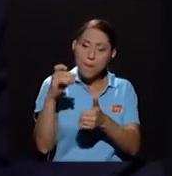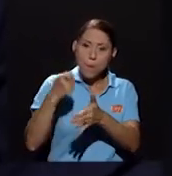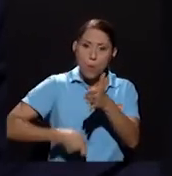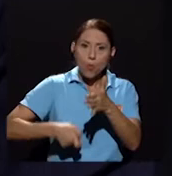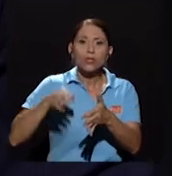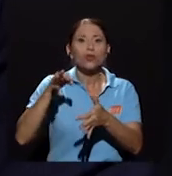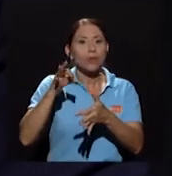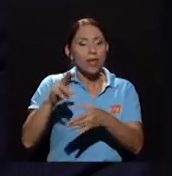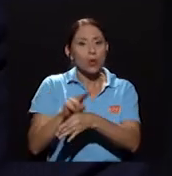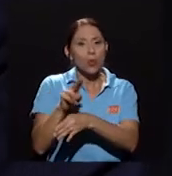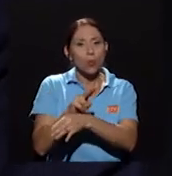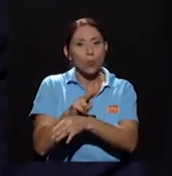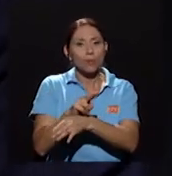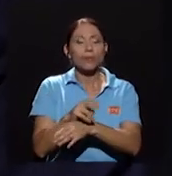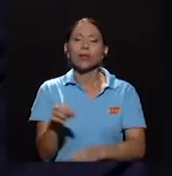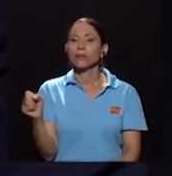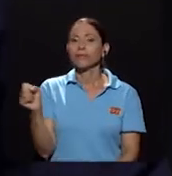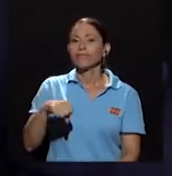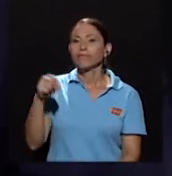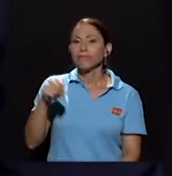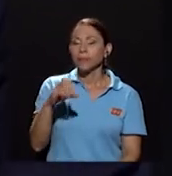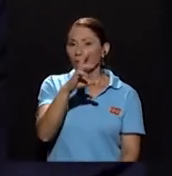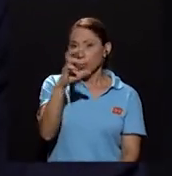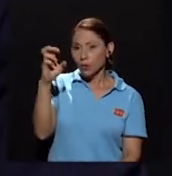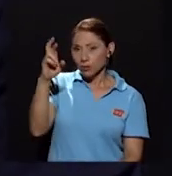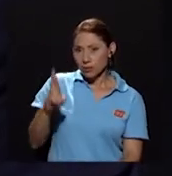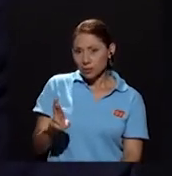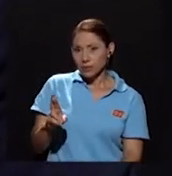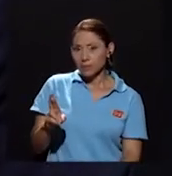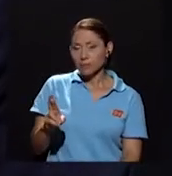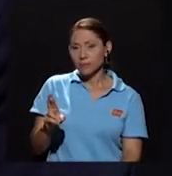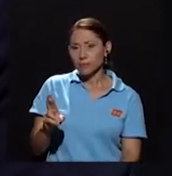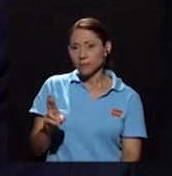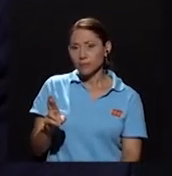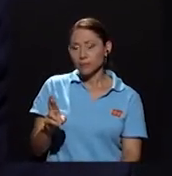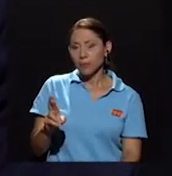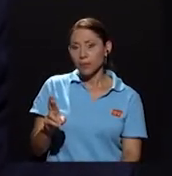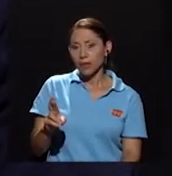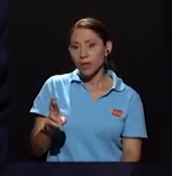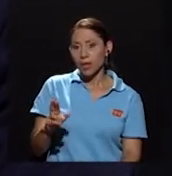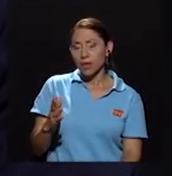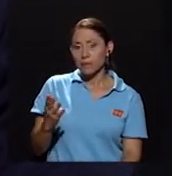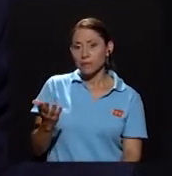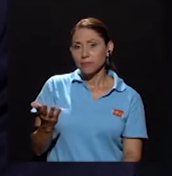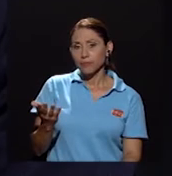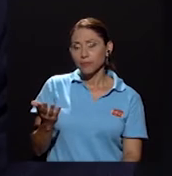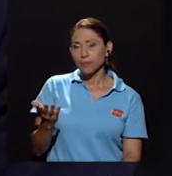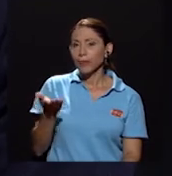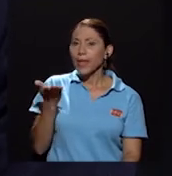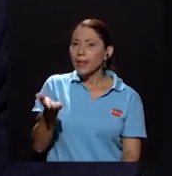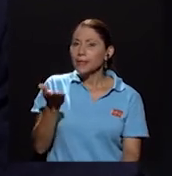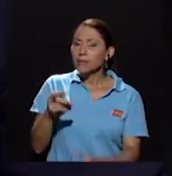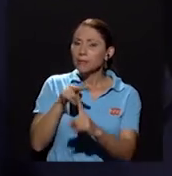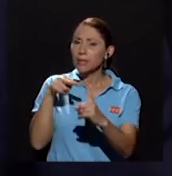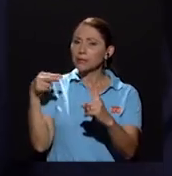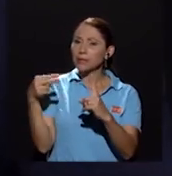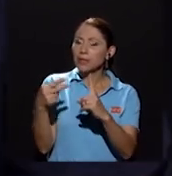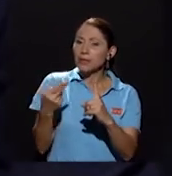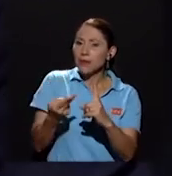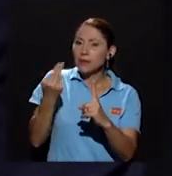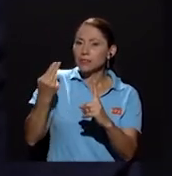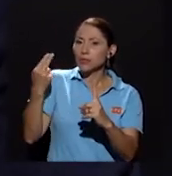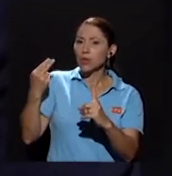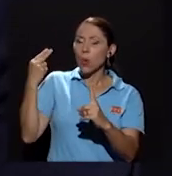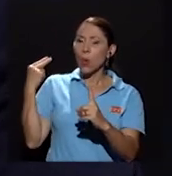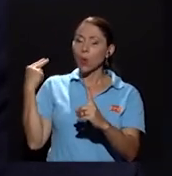pues sí efectivamente costa rica entra dentro de esa perspectiva histórica